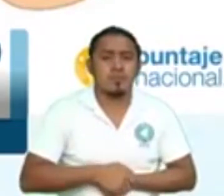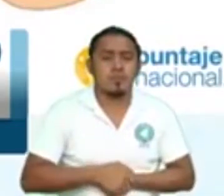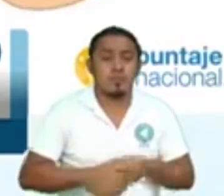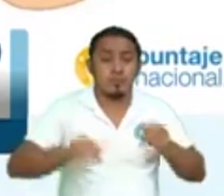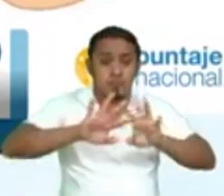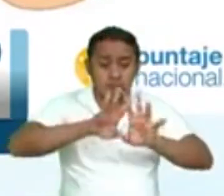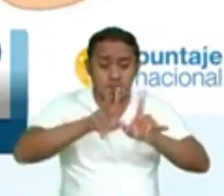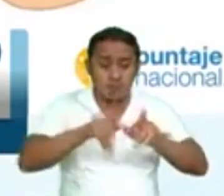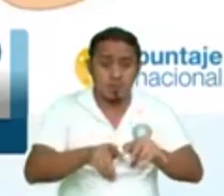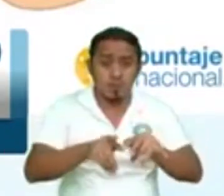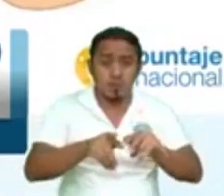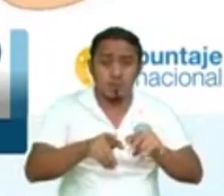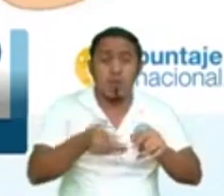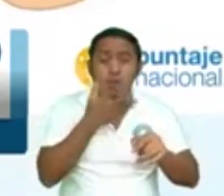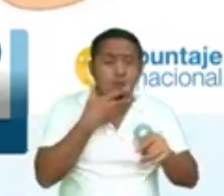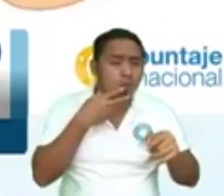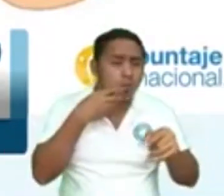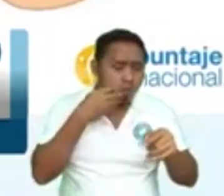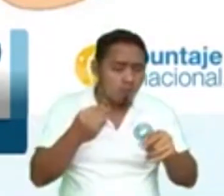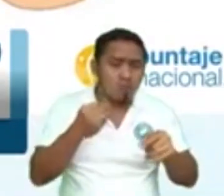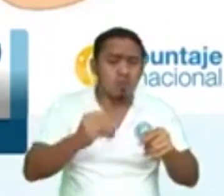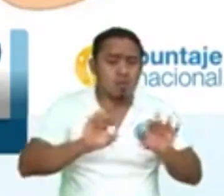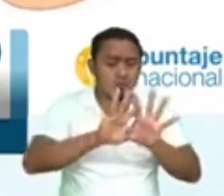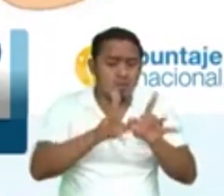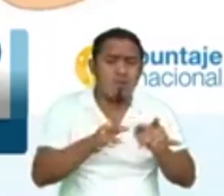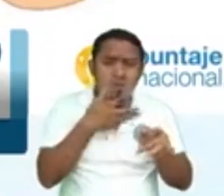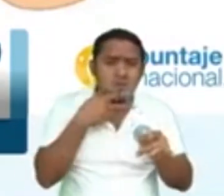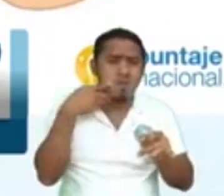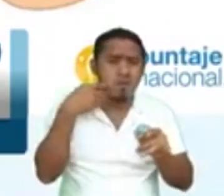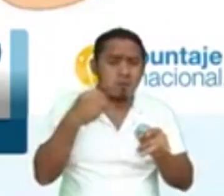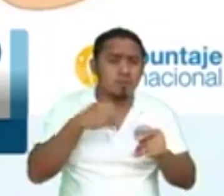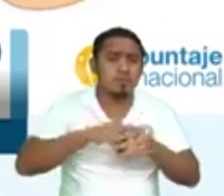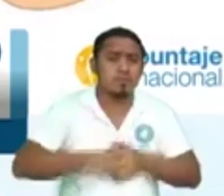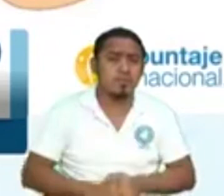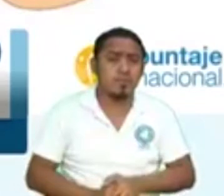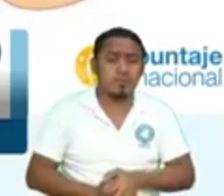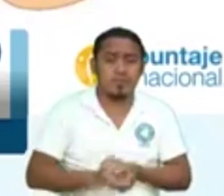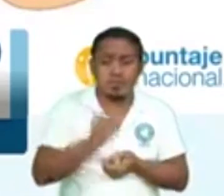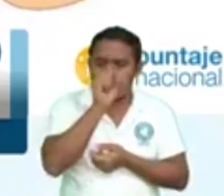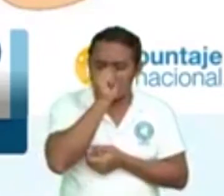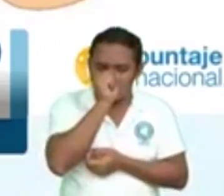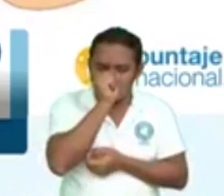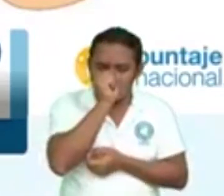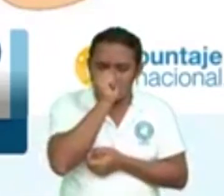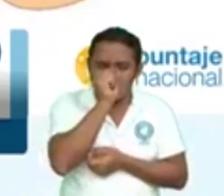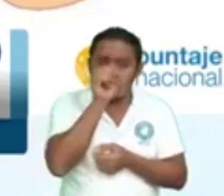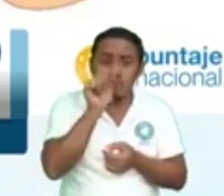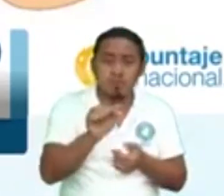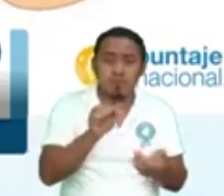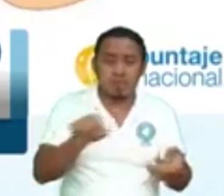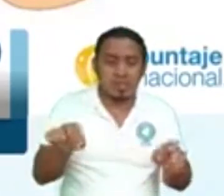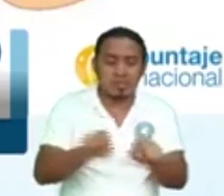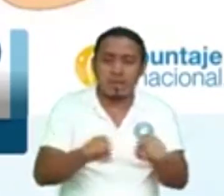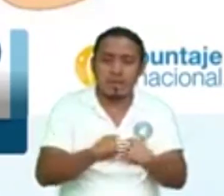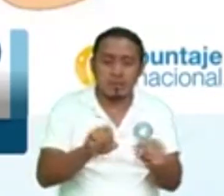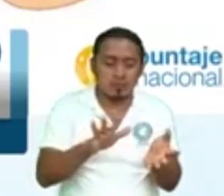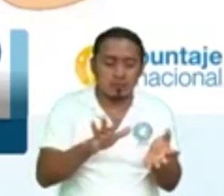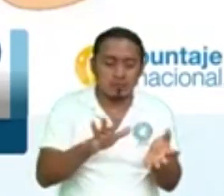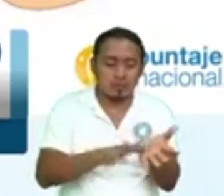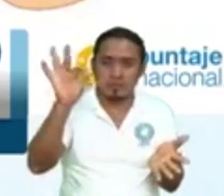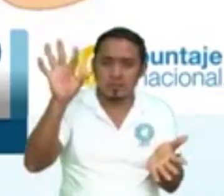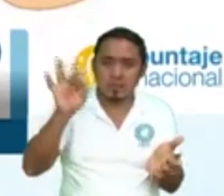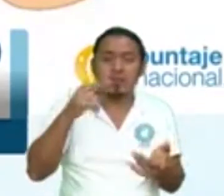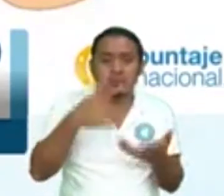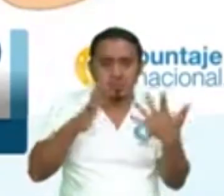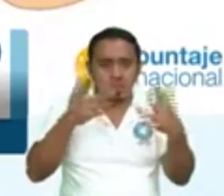mujeres o jóvenes, adolescentes, jóvenes, que consumen pega, esa pega que pega de zapato, y las he visto